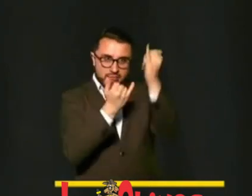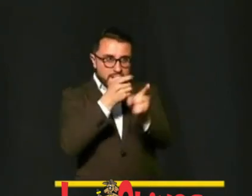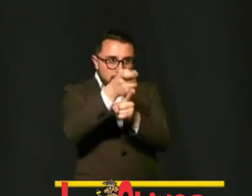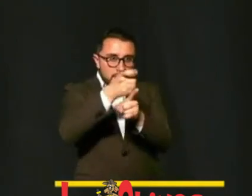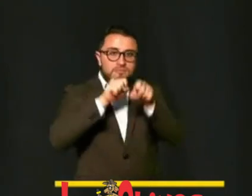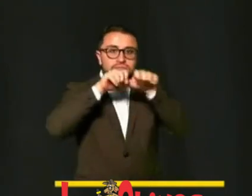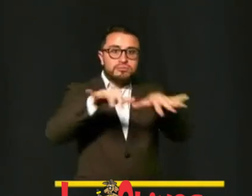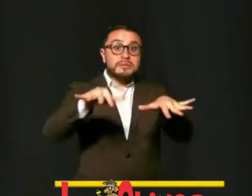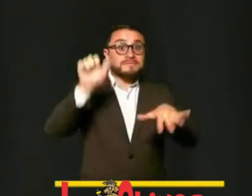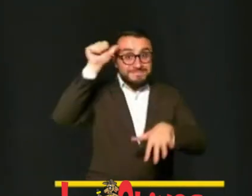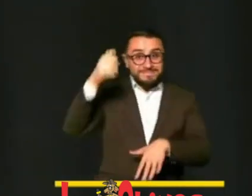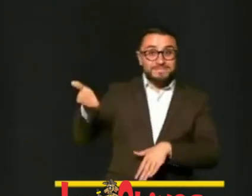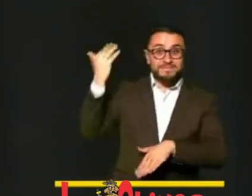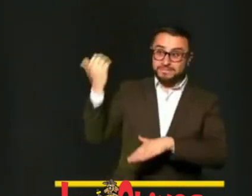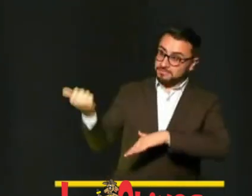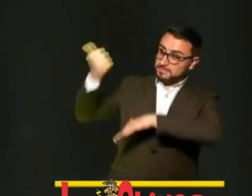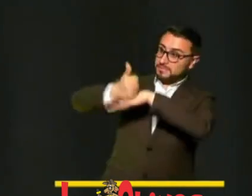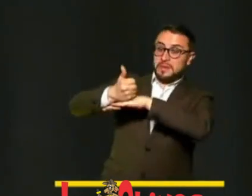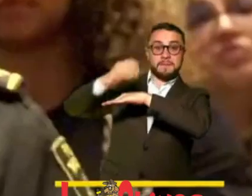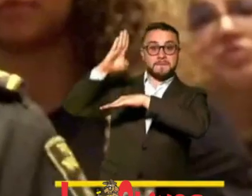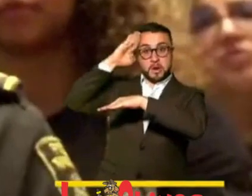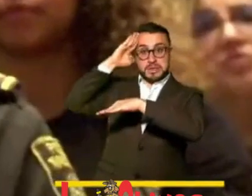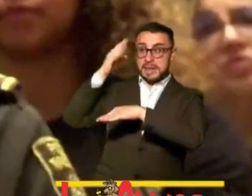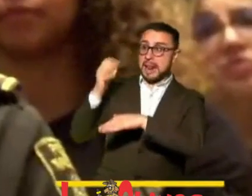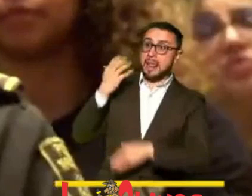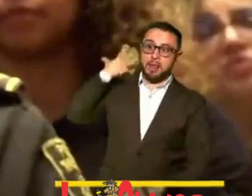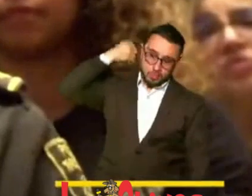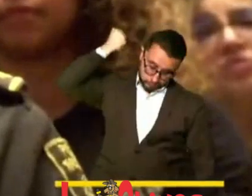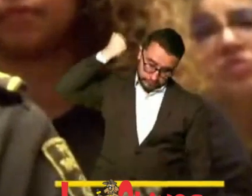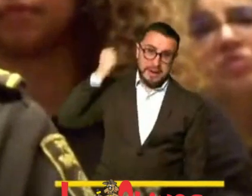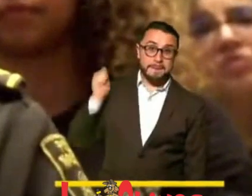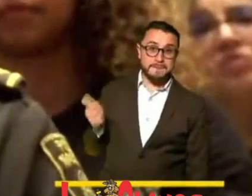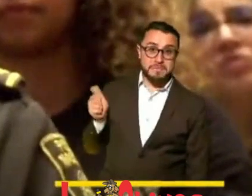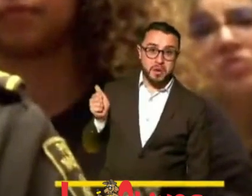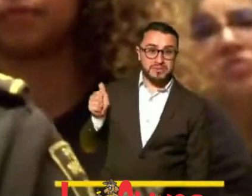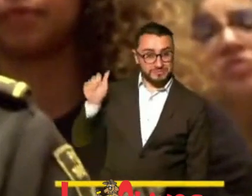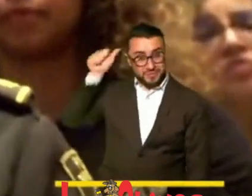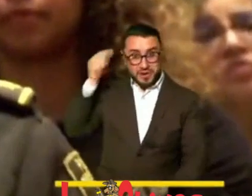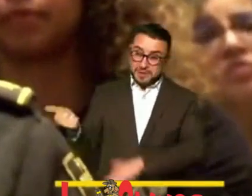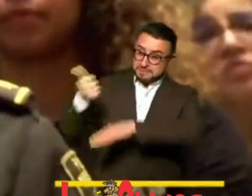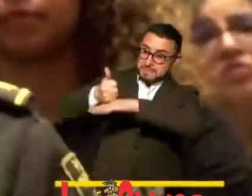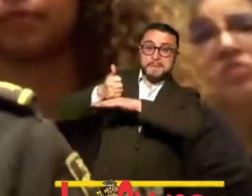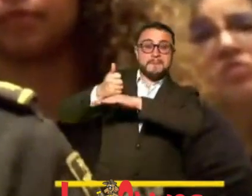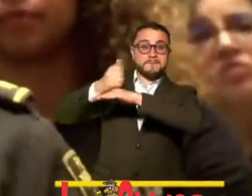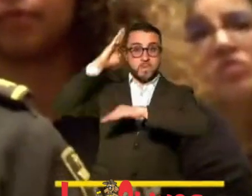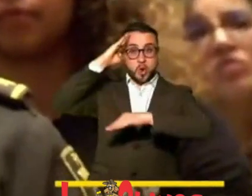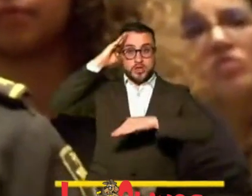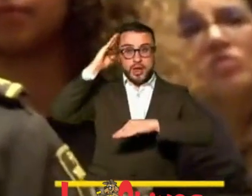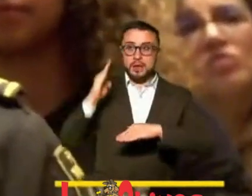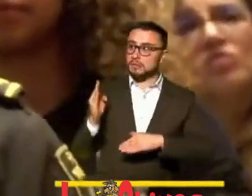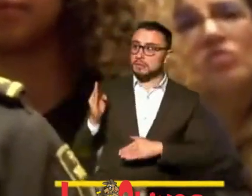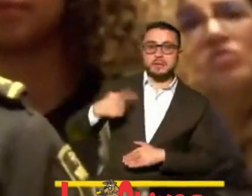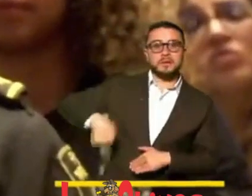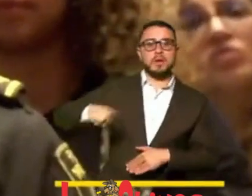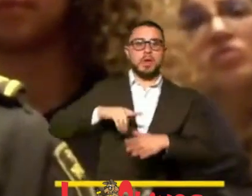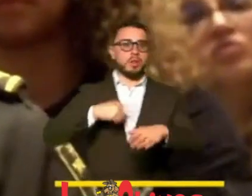suicidar un Coronel de la policía un Coronel de la policía lo hicieron suicidar y estaban hasta